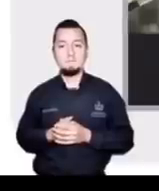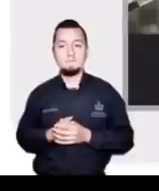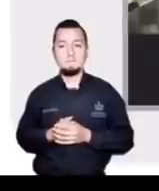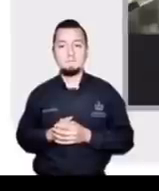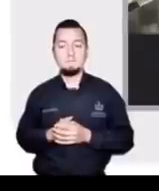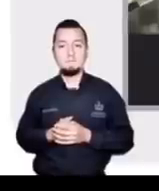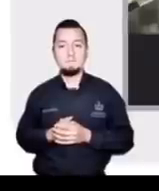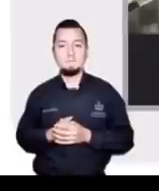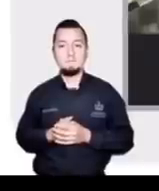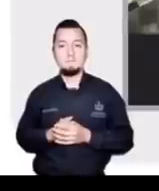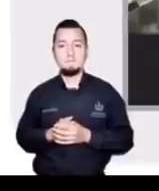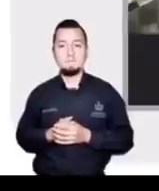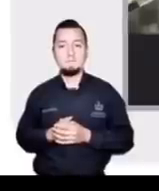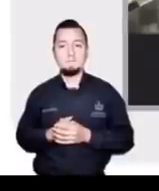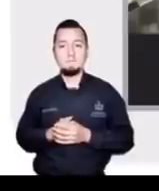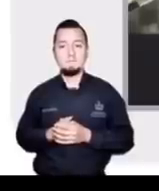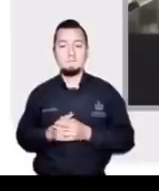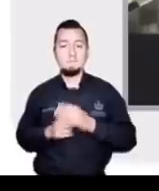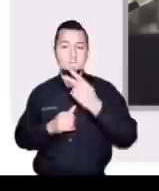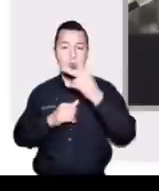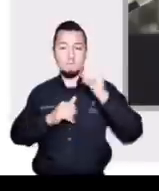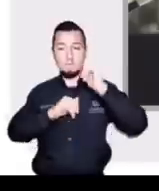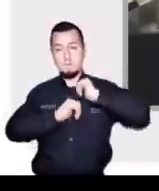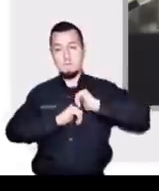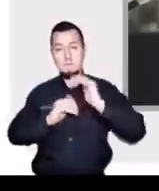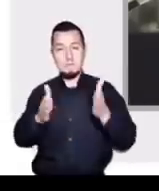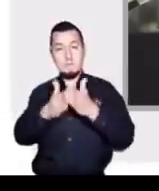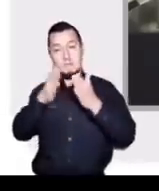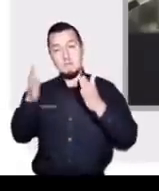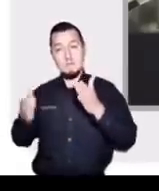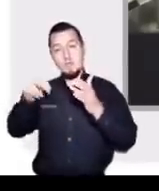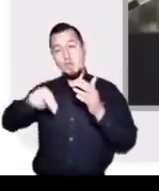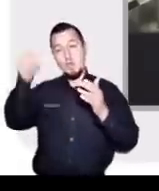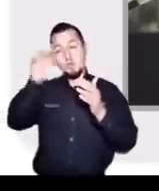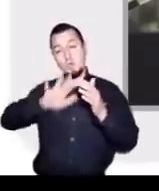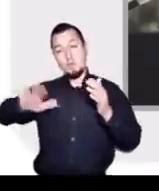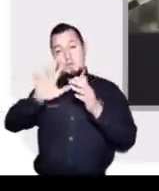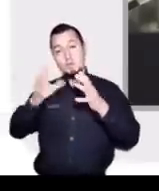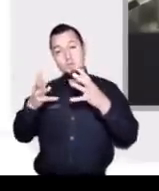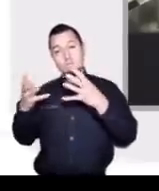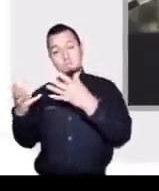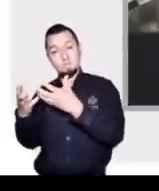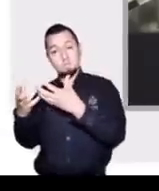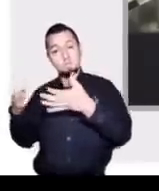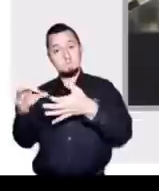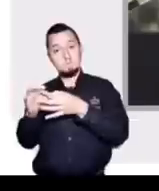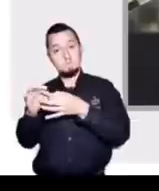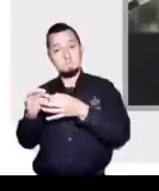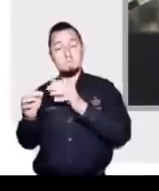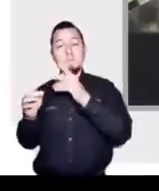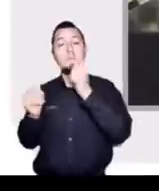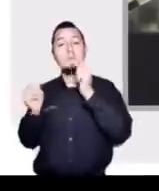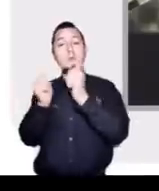En uno de sus extremos, en la zona norte, en la zona de las puntas, se va a conectar con mi macro calzada y eso va a